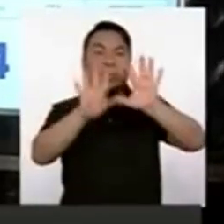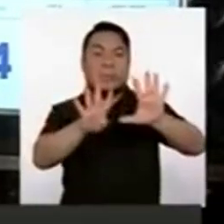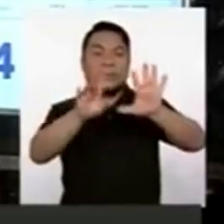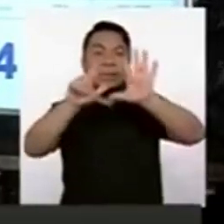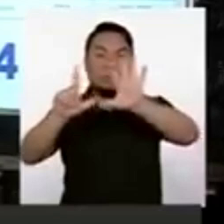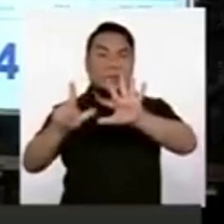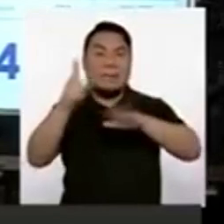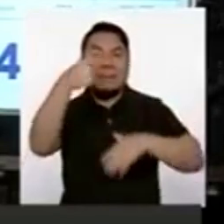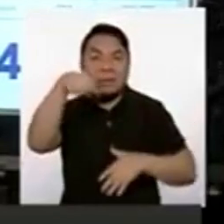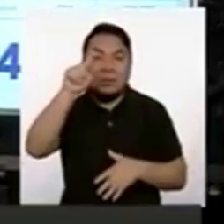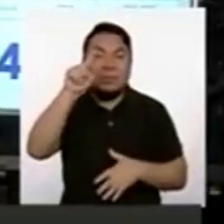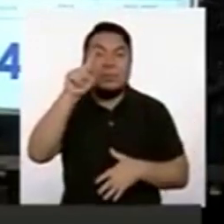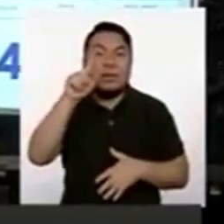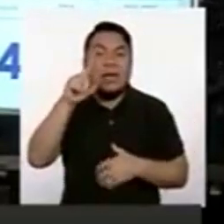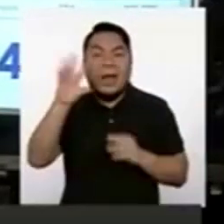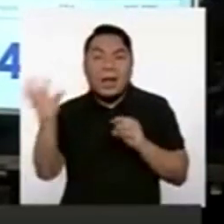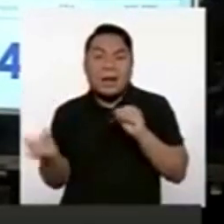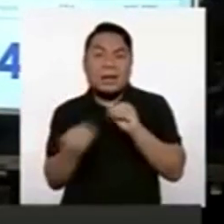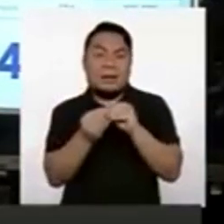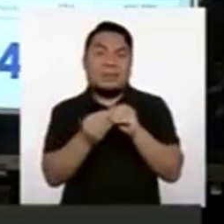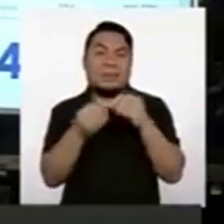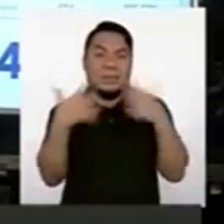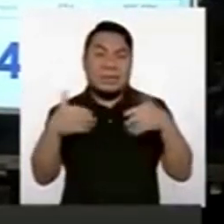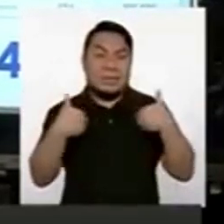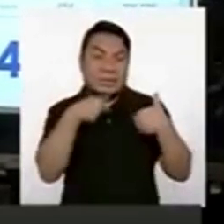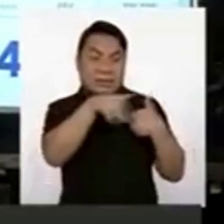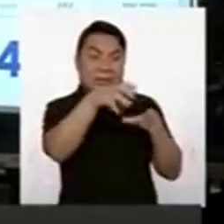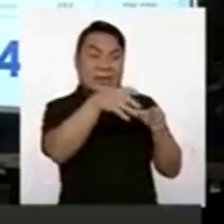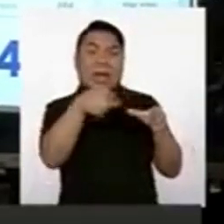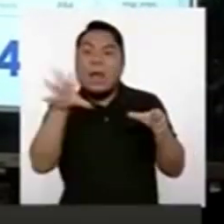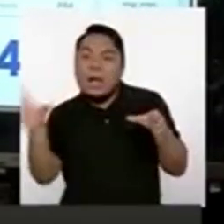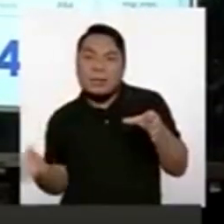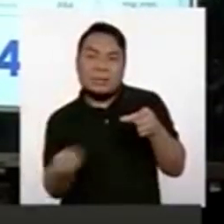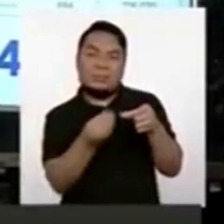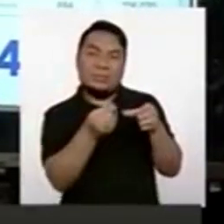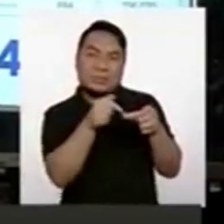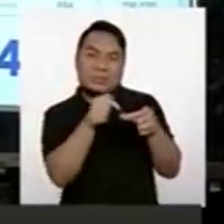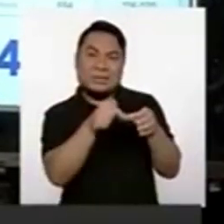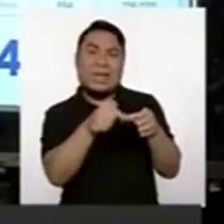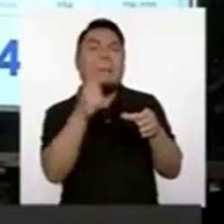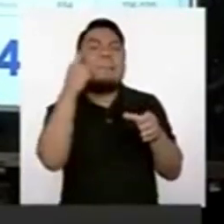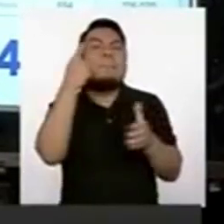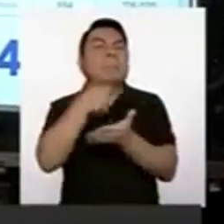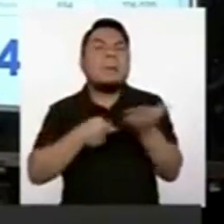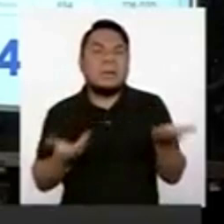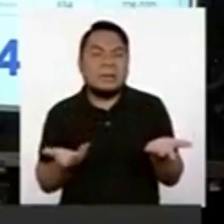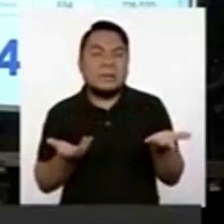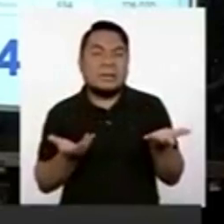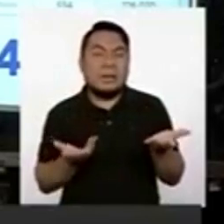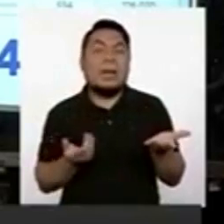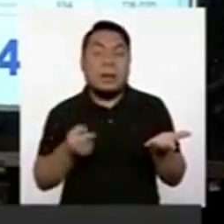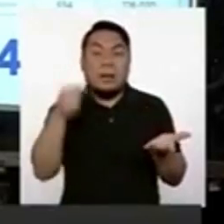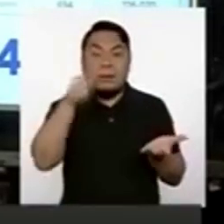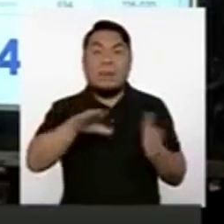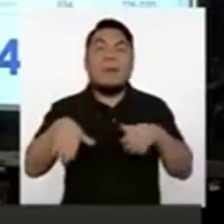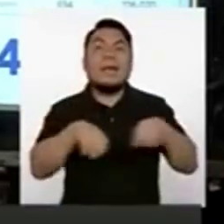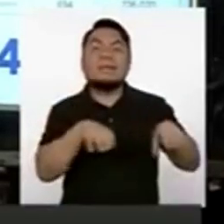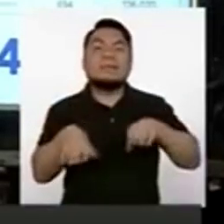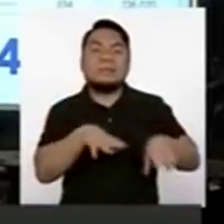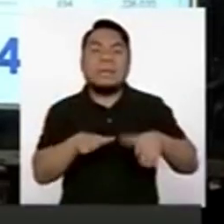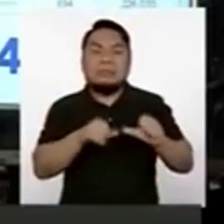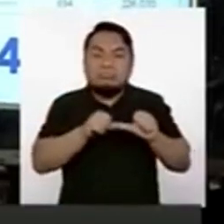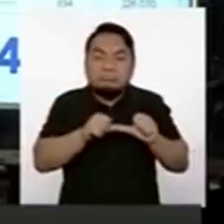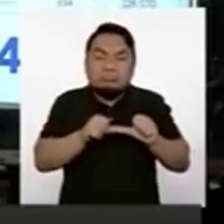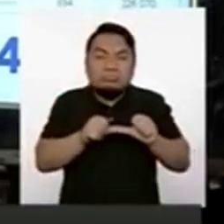3.897 millones adicionales a los que tiene el sector. ¿Para qué? Para hacer un